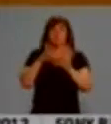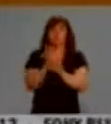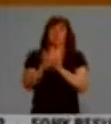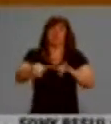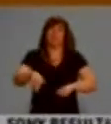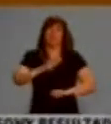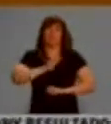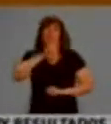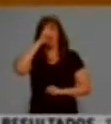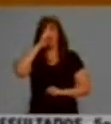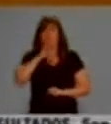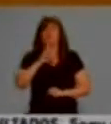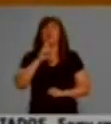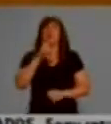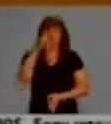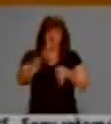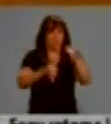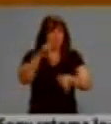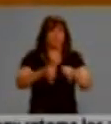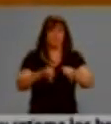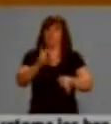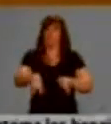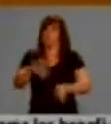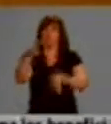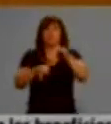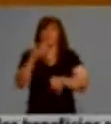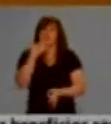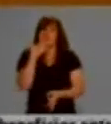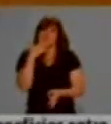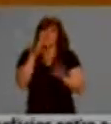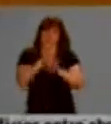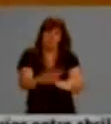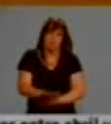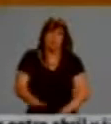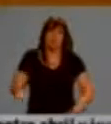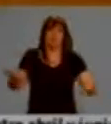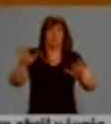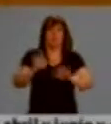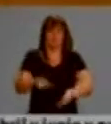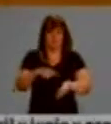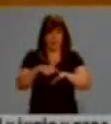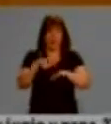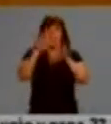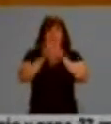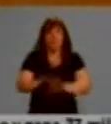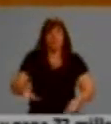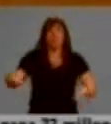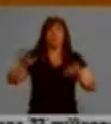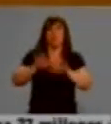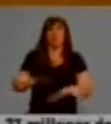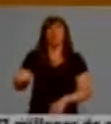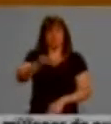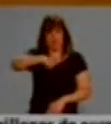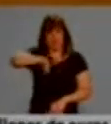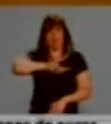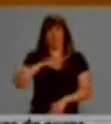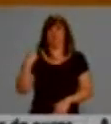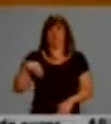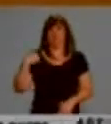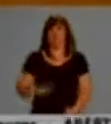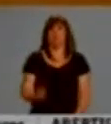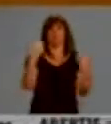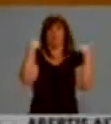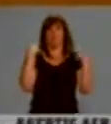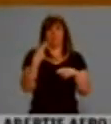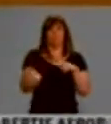que la justicia no es justicia cuando es lenta, ritmo lento que en muchas ocasiones somos los propios responsables